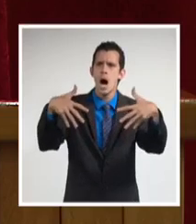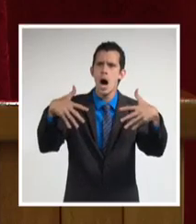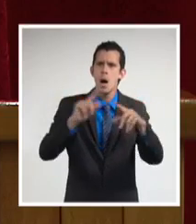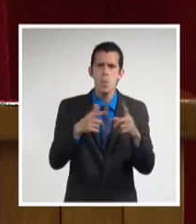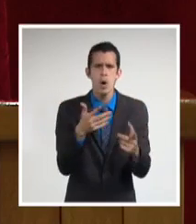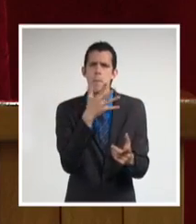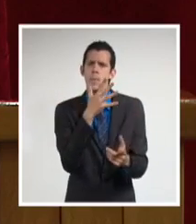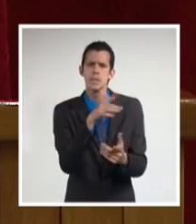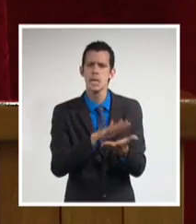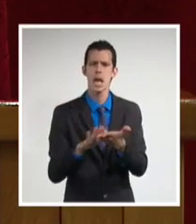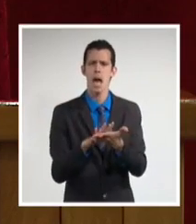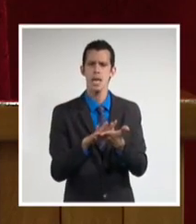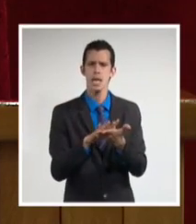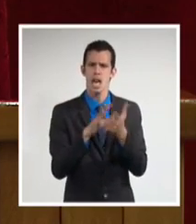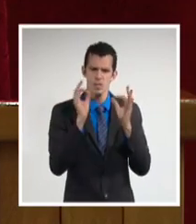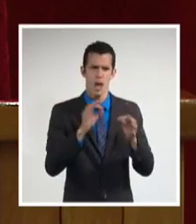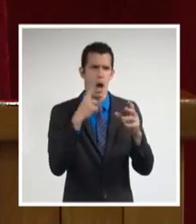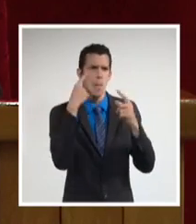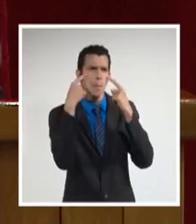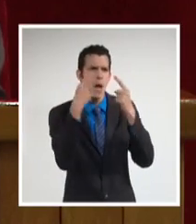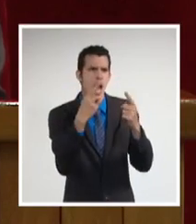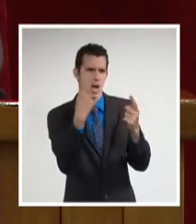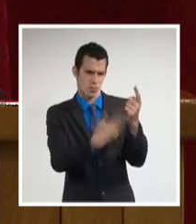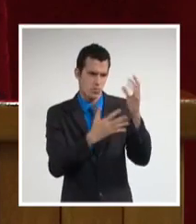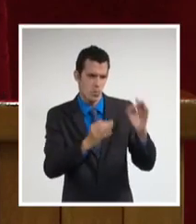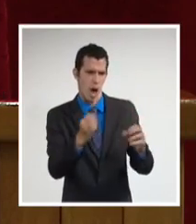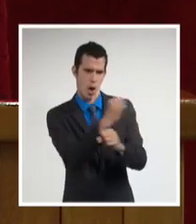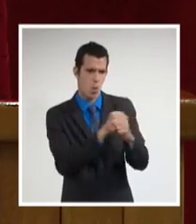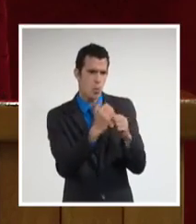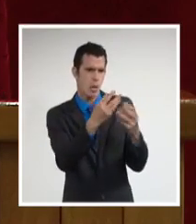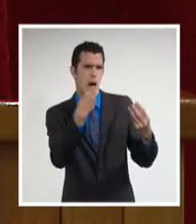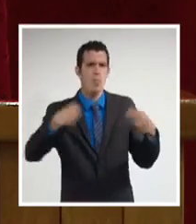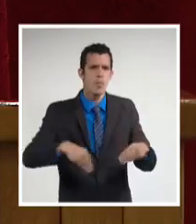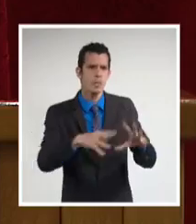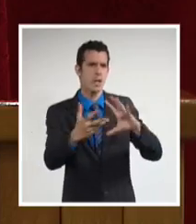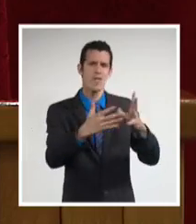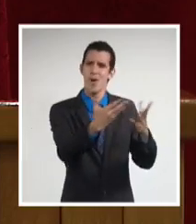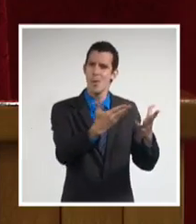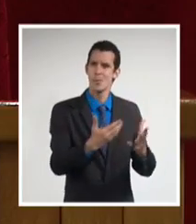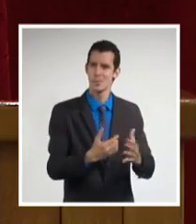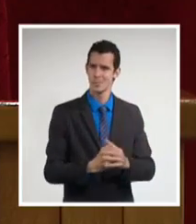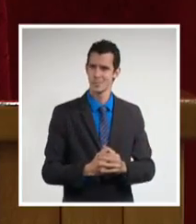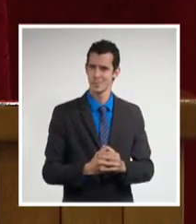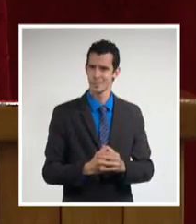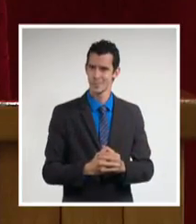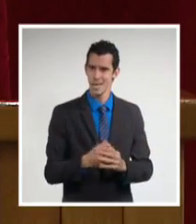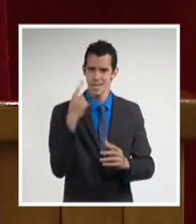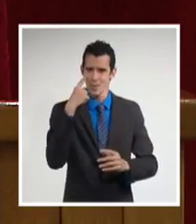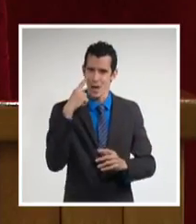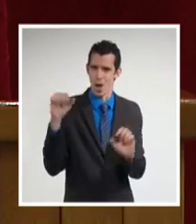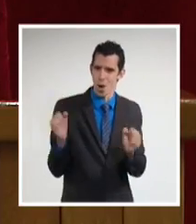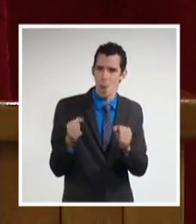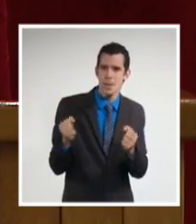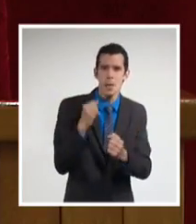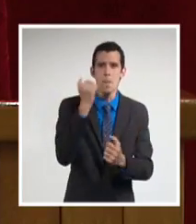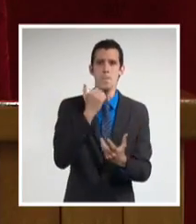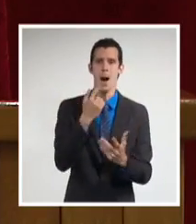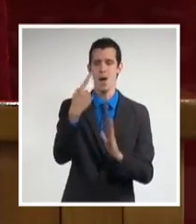libre mercado acentúa sin piedad y usan todo su poder económico y mediático para espantar las